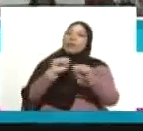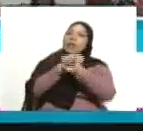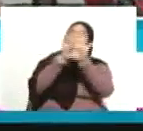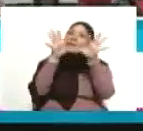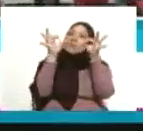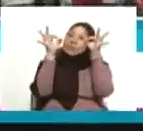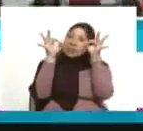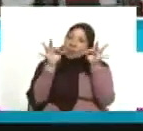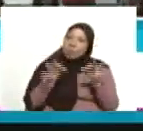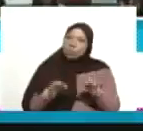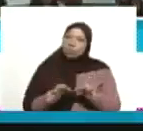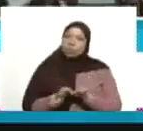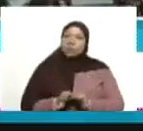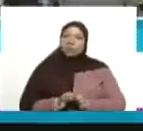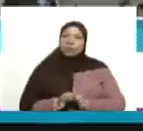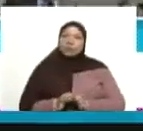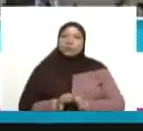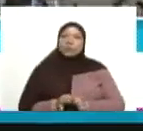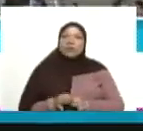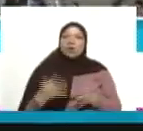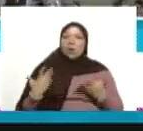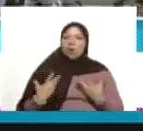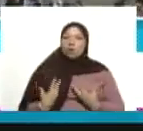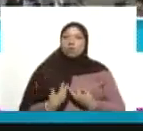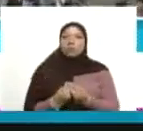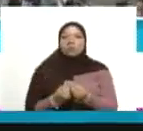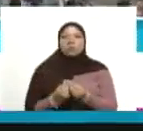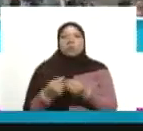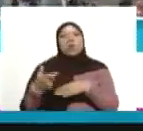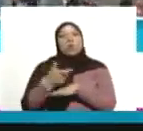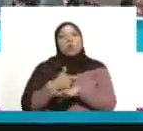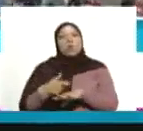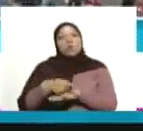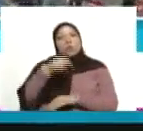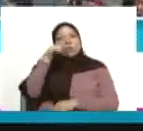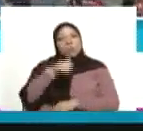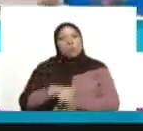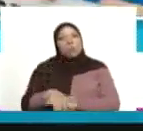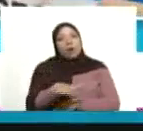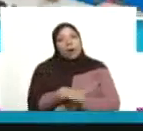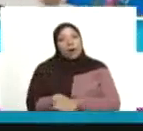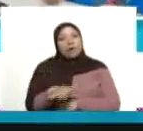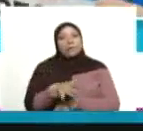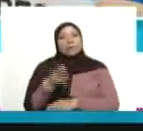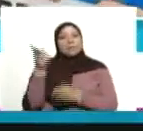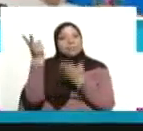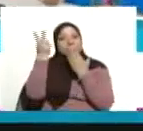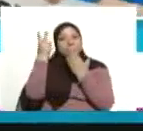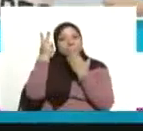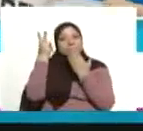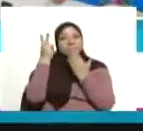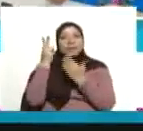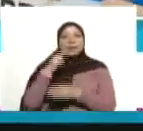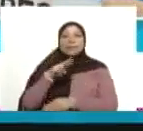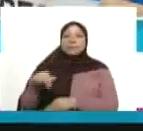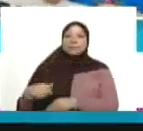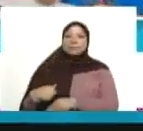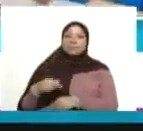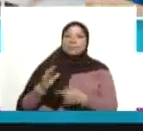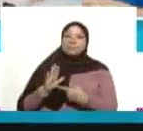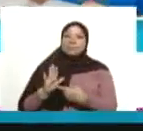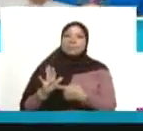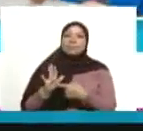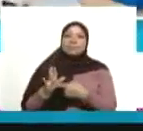seguros de que juntos, gobierno, pueblo, pueblos indígenas, podemos nosotros demostrar